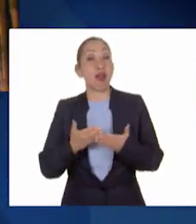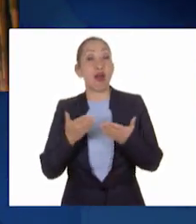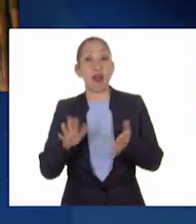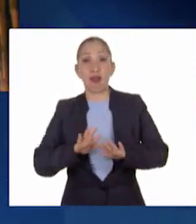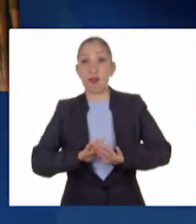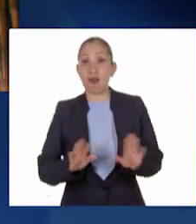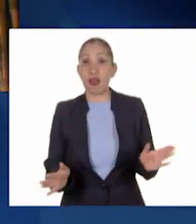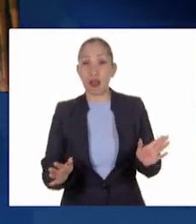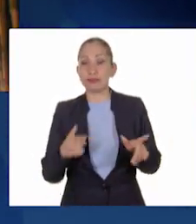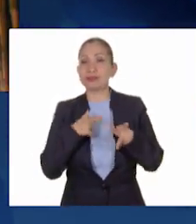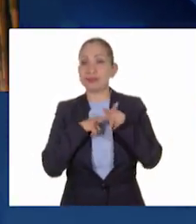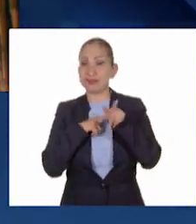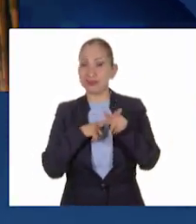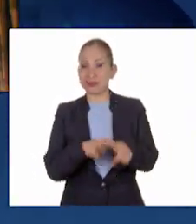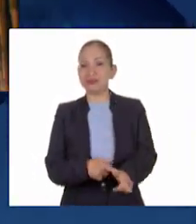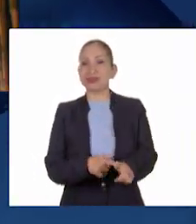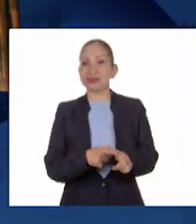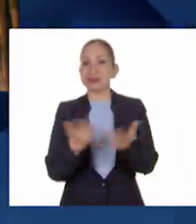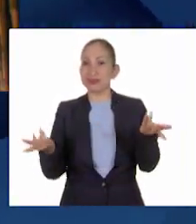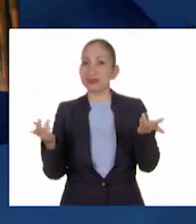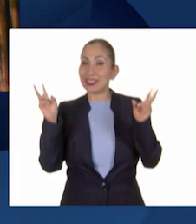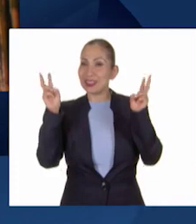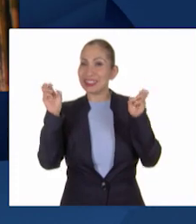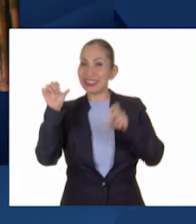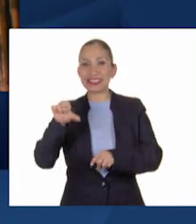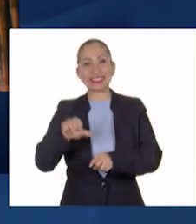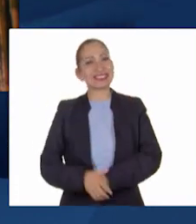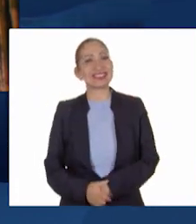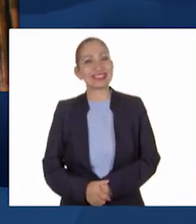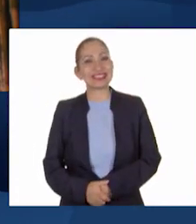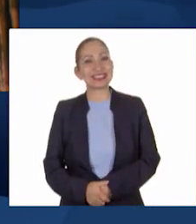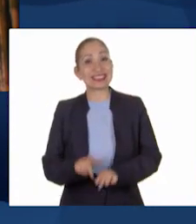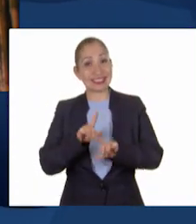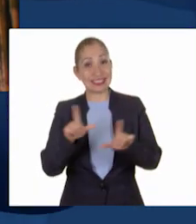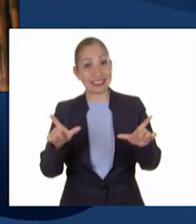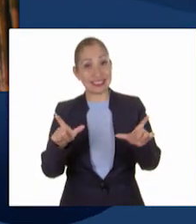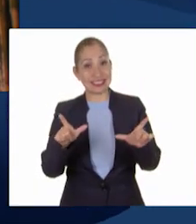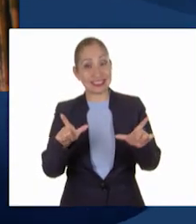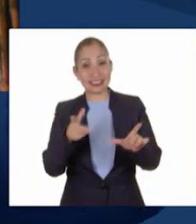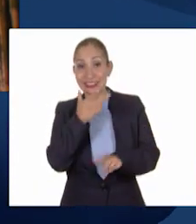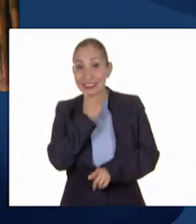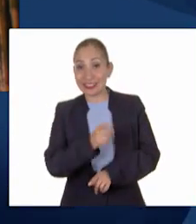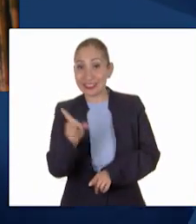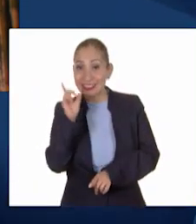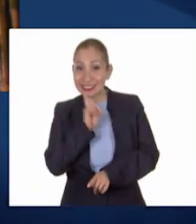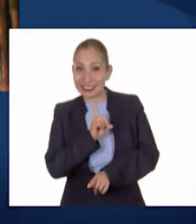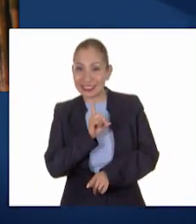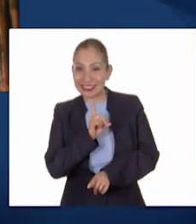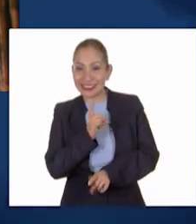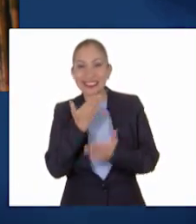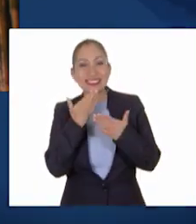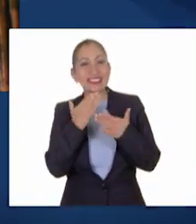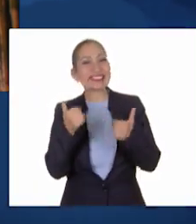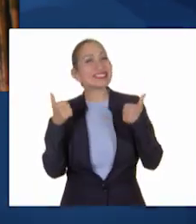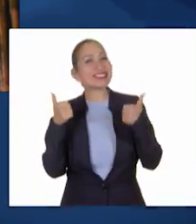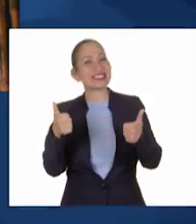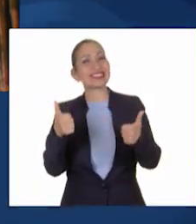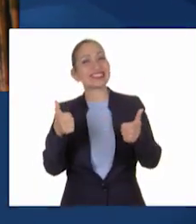es momento de seguir con el programa de hoy. ¿Listas? ¿Listos?